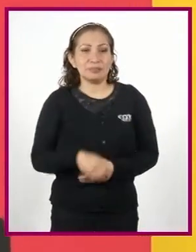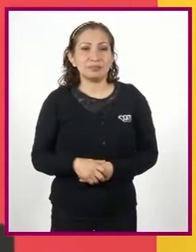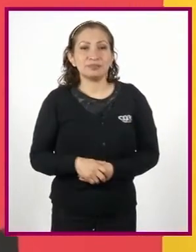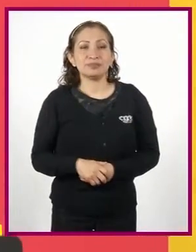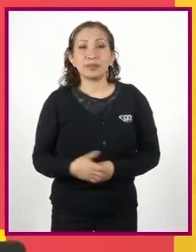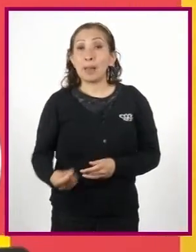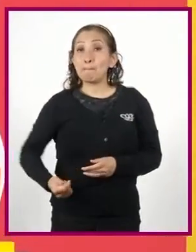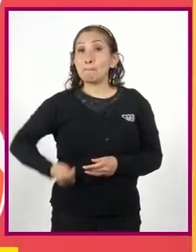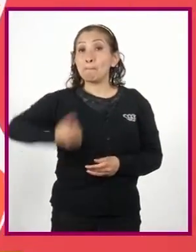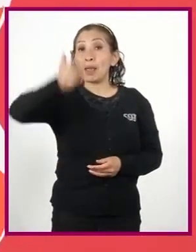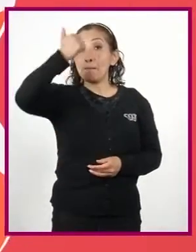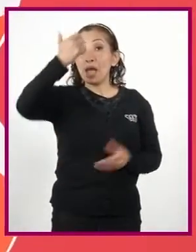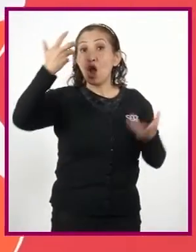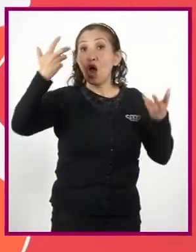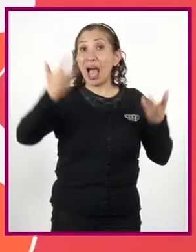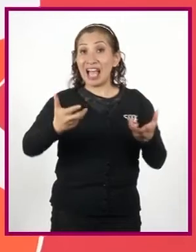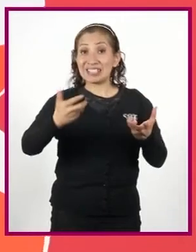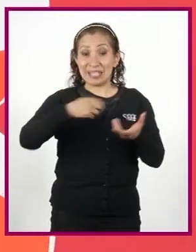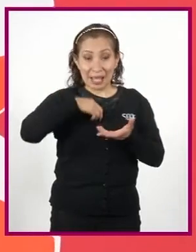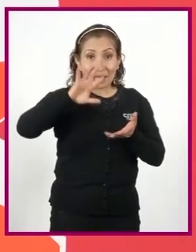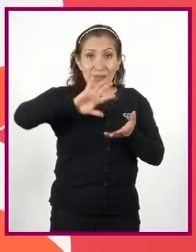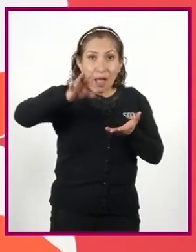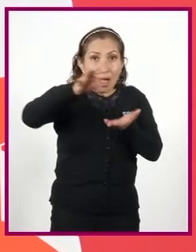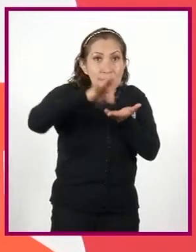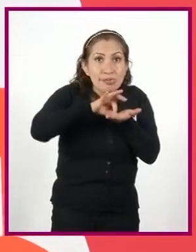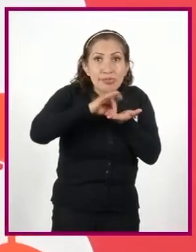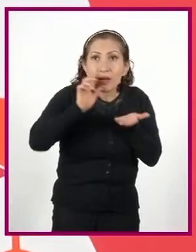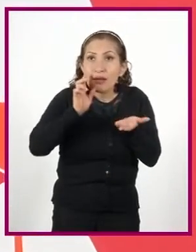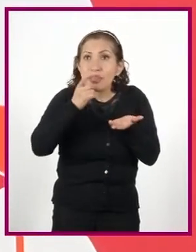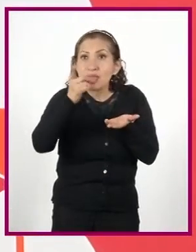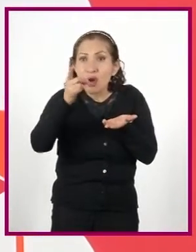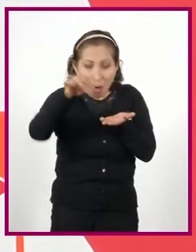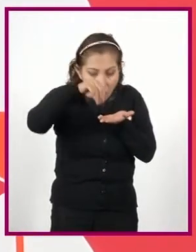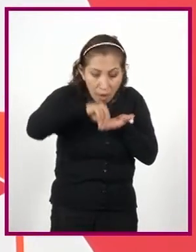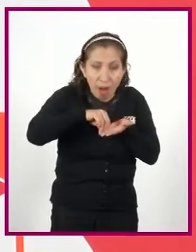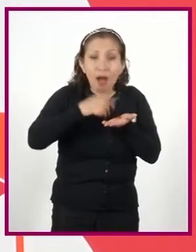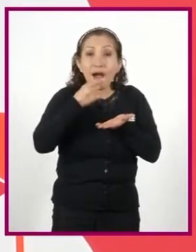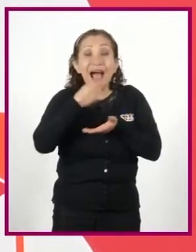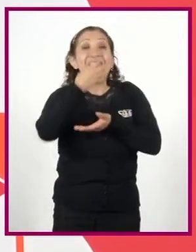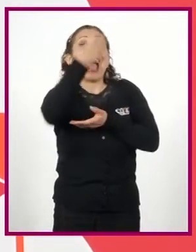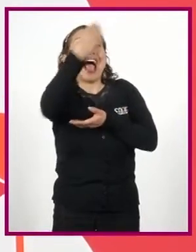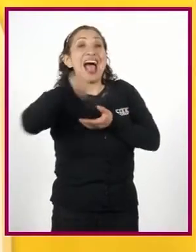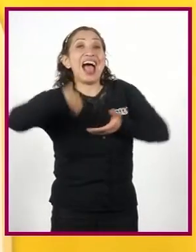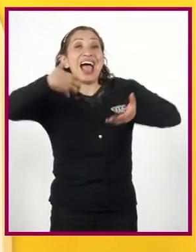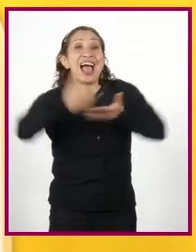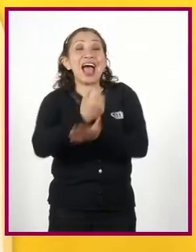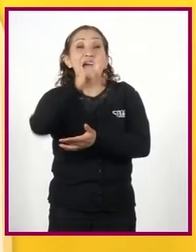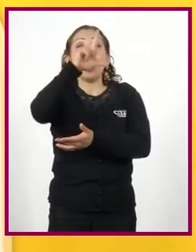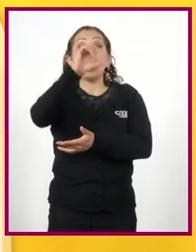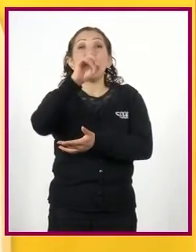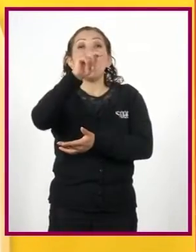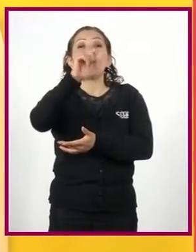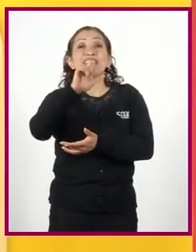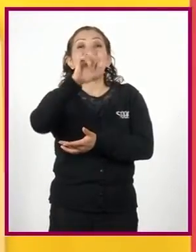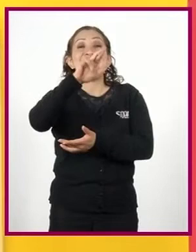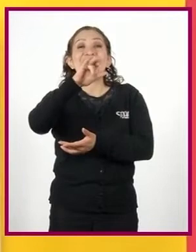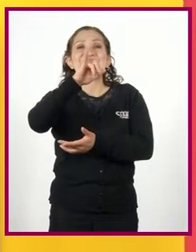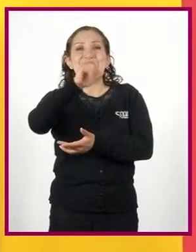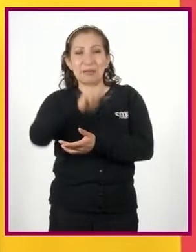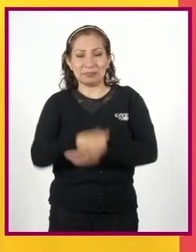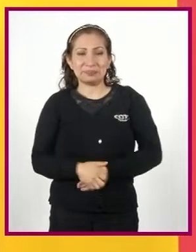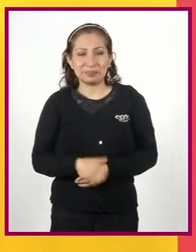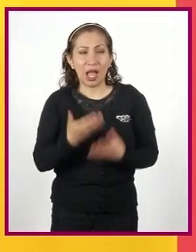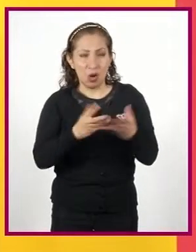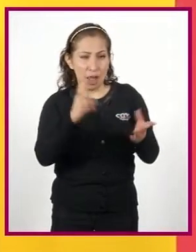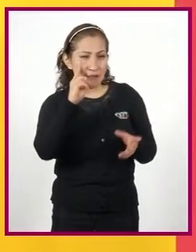El primero que logra llenar el tablero con las imágenes cantadas grita ¡Lotería! A continuación,